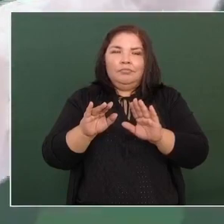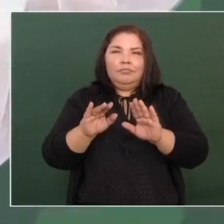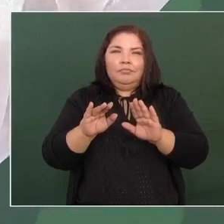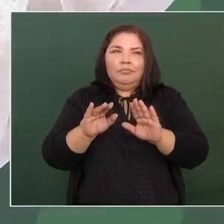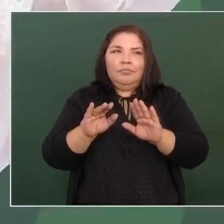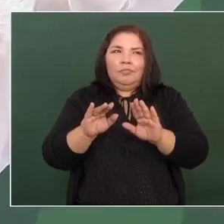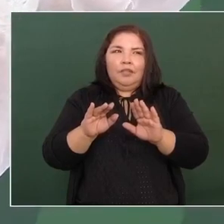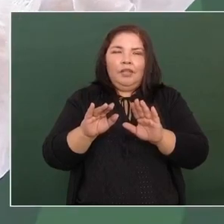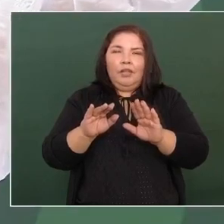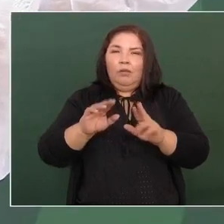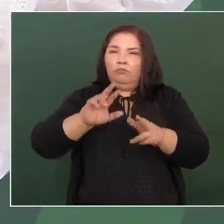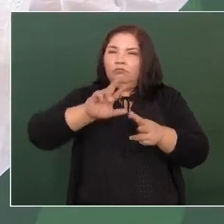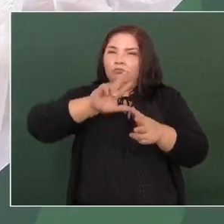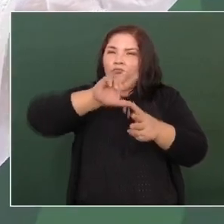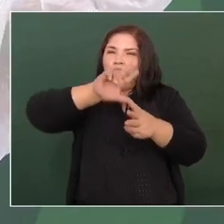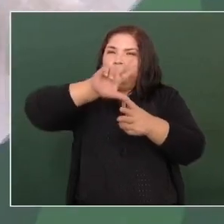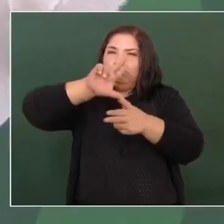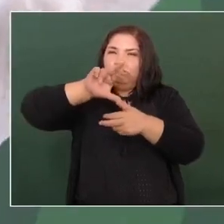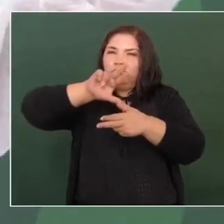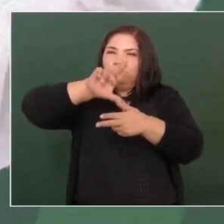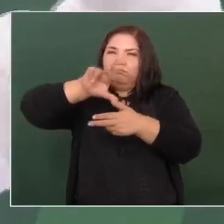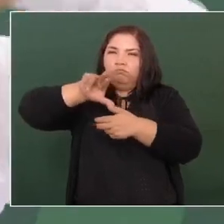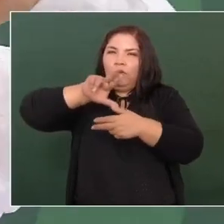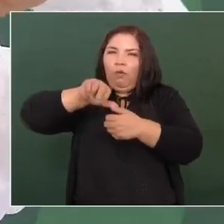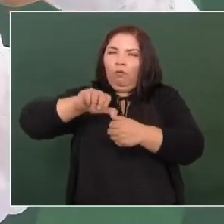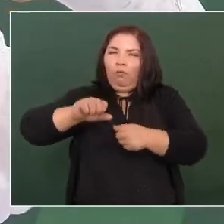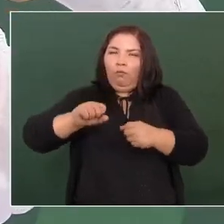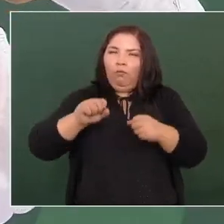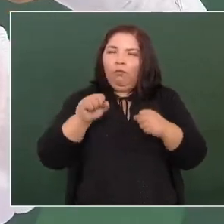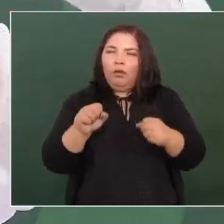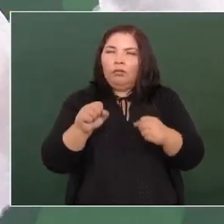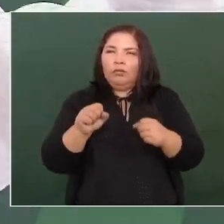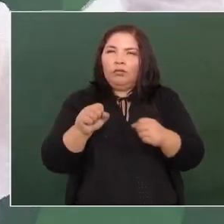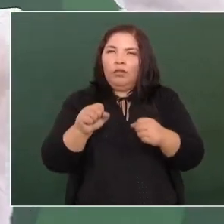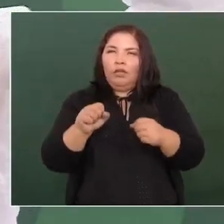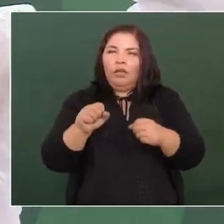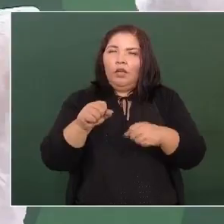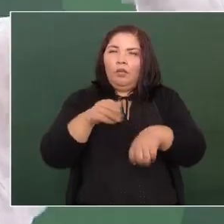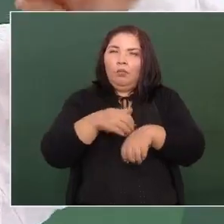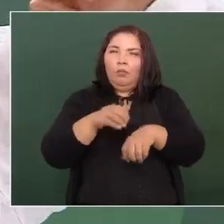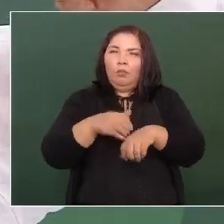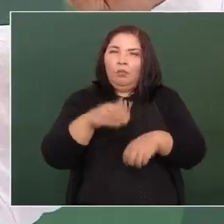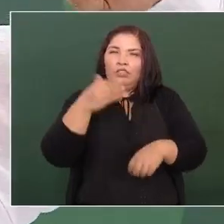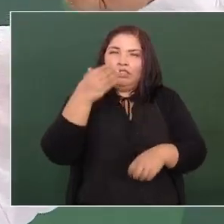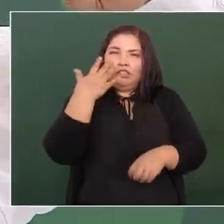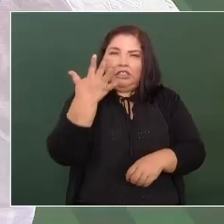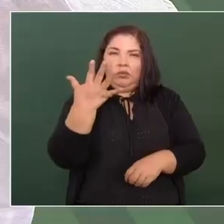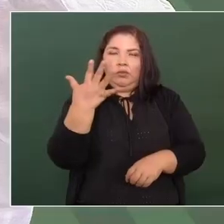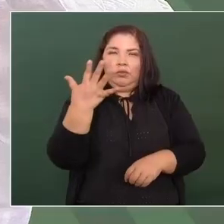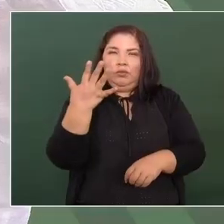fue un huracán fuertísimo, categoría 5